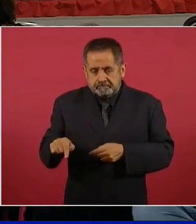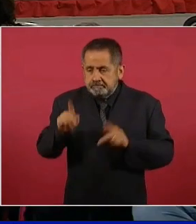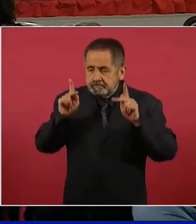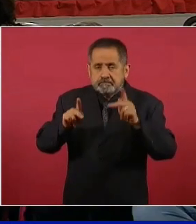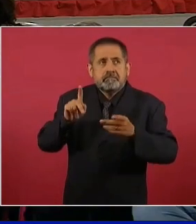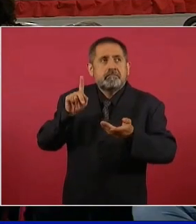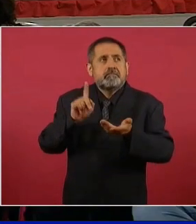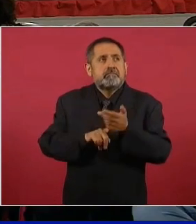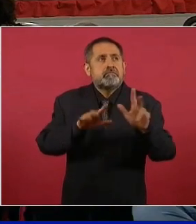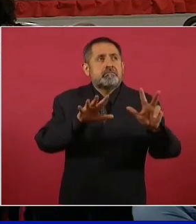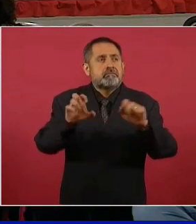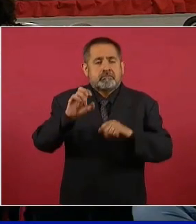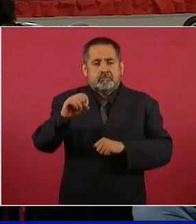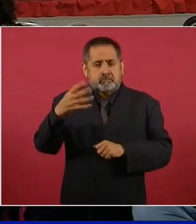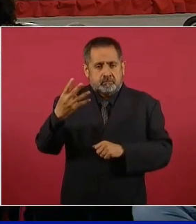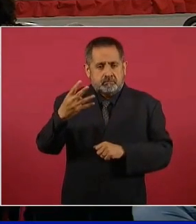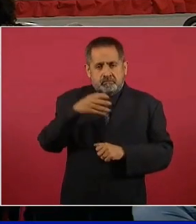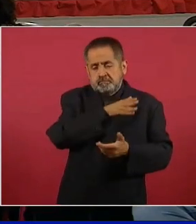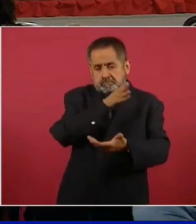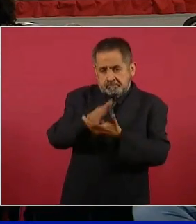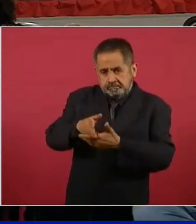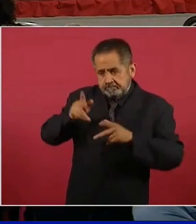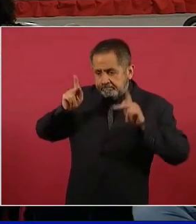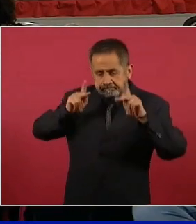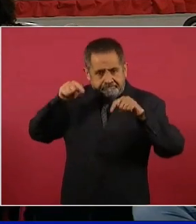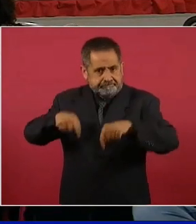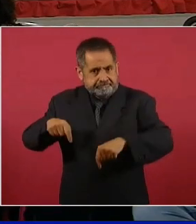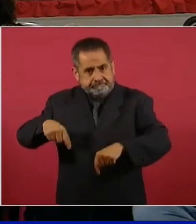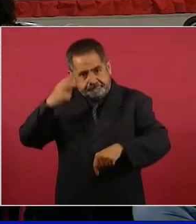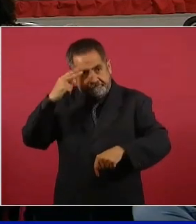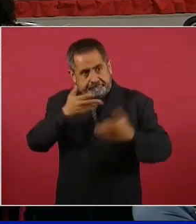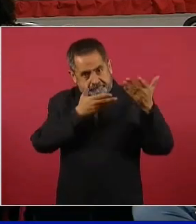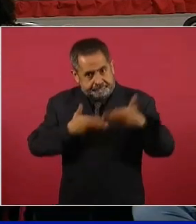en 1804,